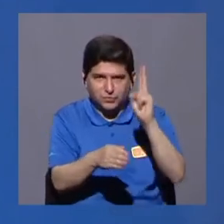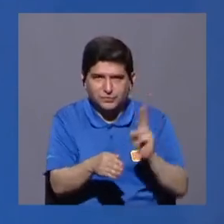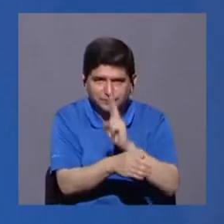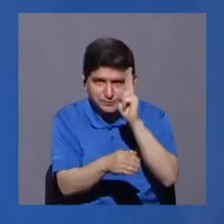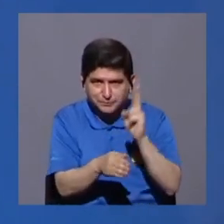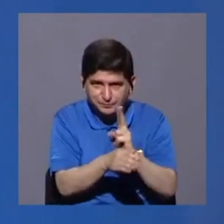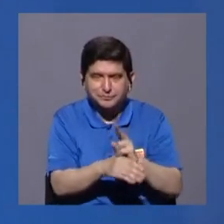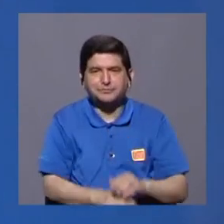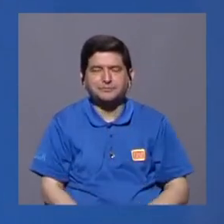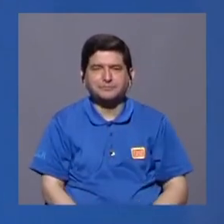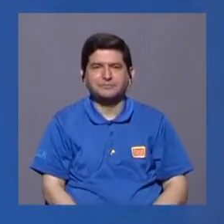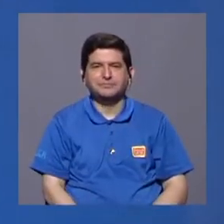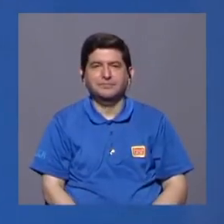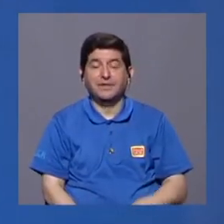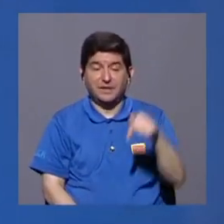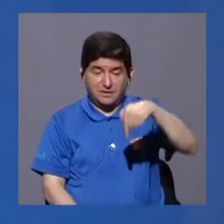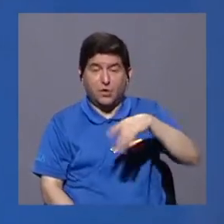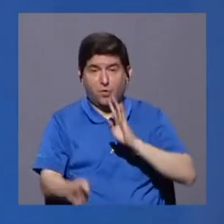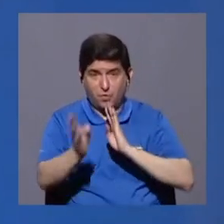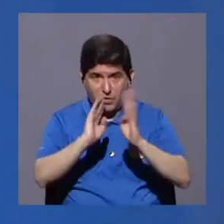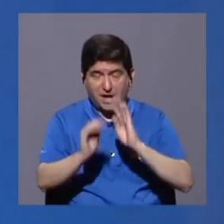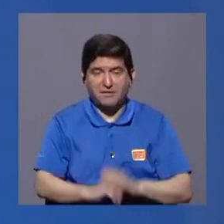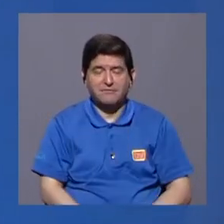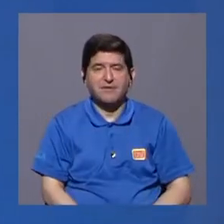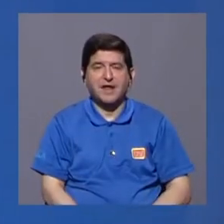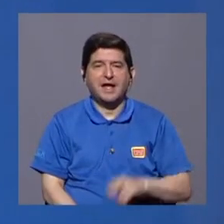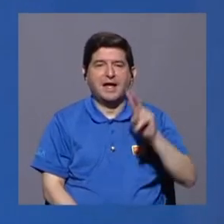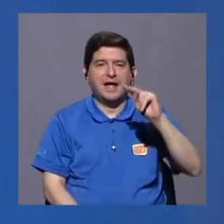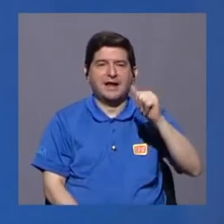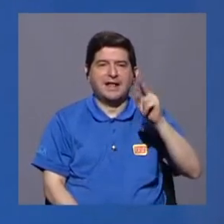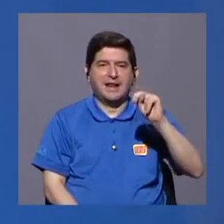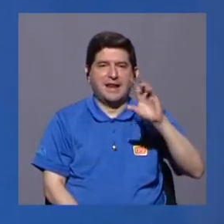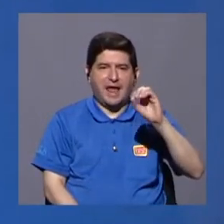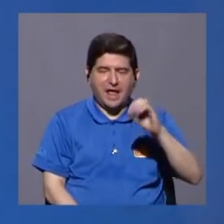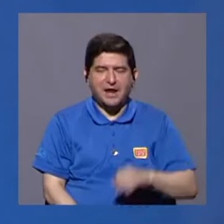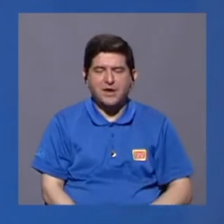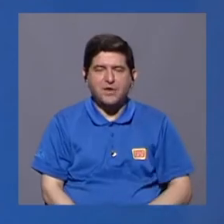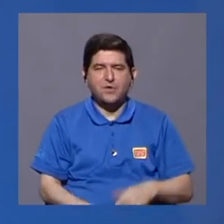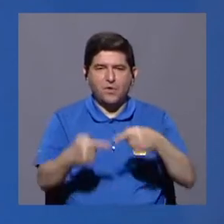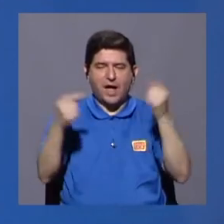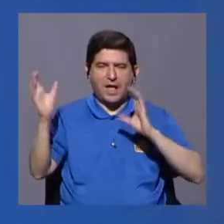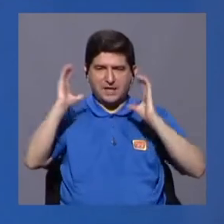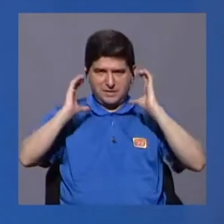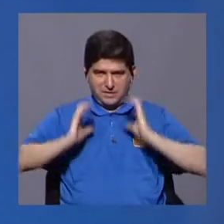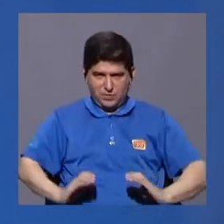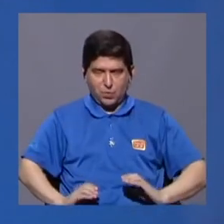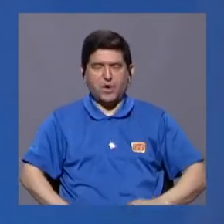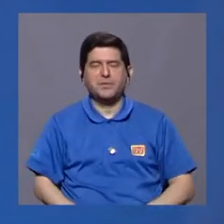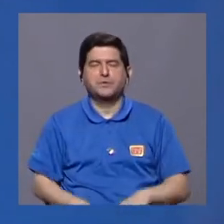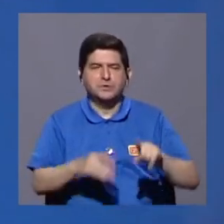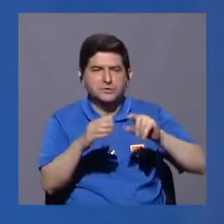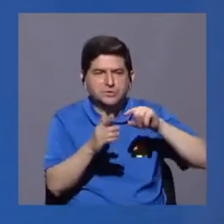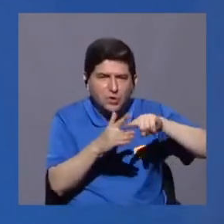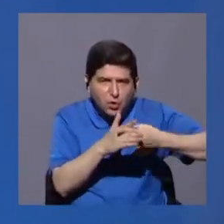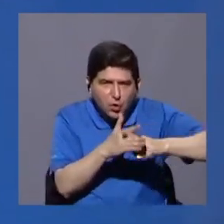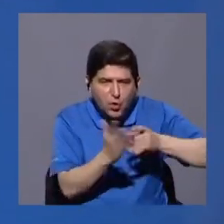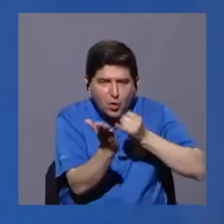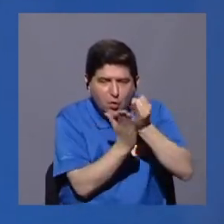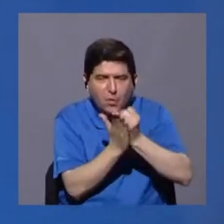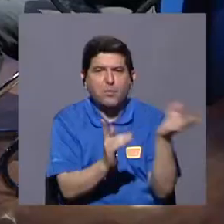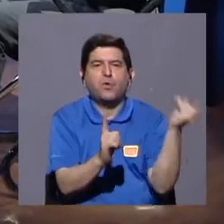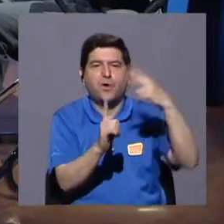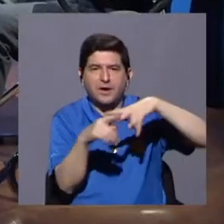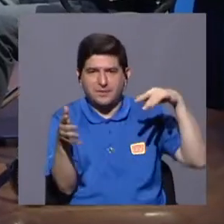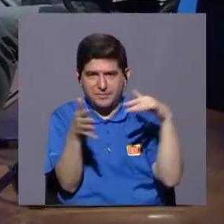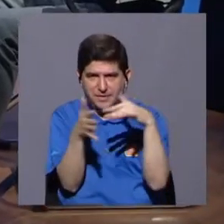de lo que vamos a conversar ahora de los nano anticuerpos como herramientas de investigación así que apliqué mucho de eso en